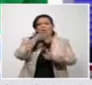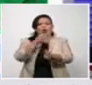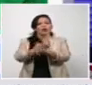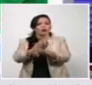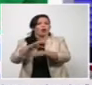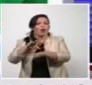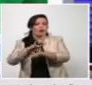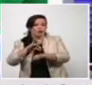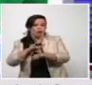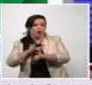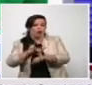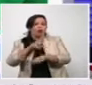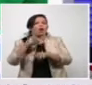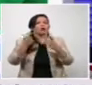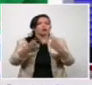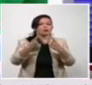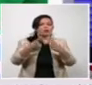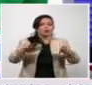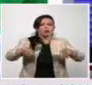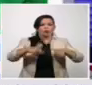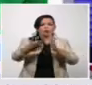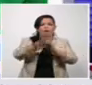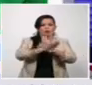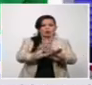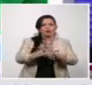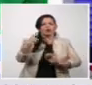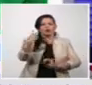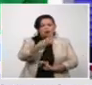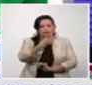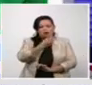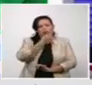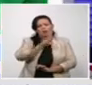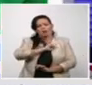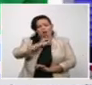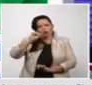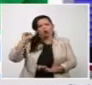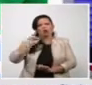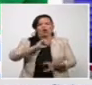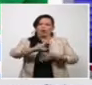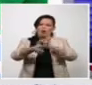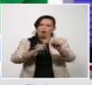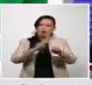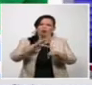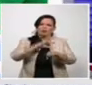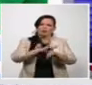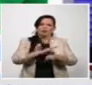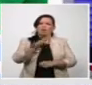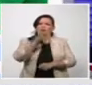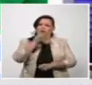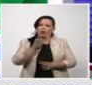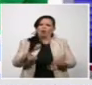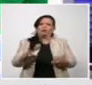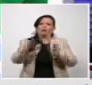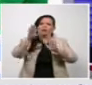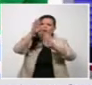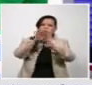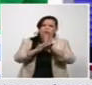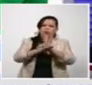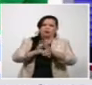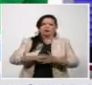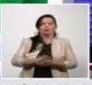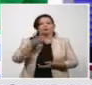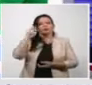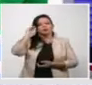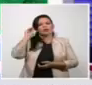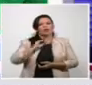nos va a costar trabajo, porque lo vamos a lograr, pero nos va a costar trabajo reducir esto con el costo de vida, con el